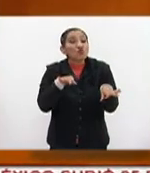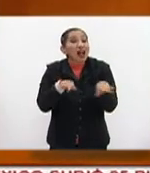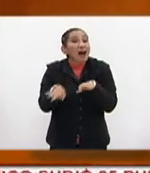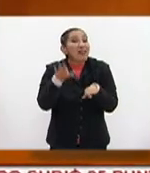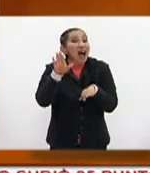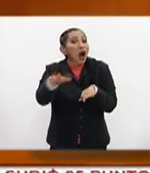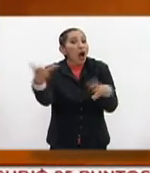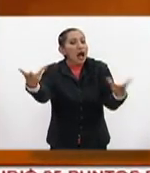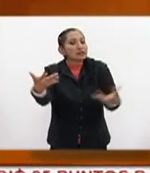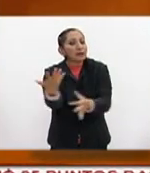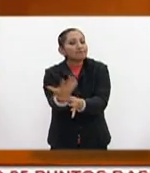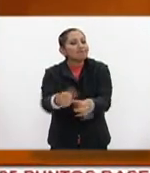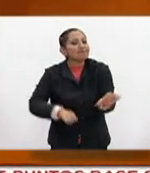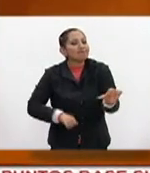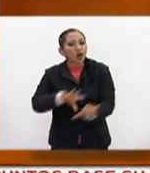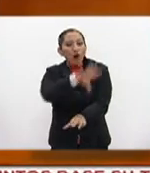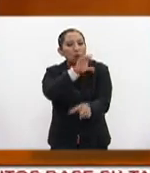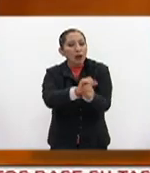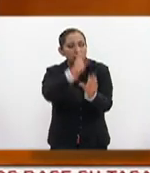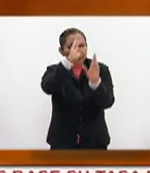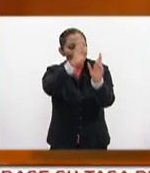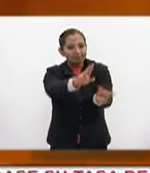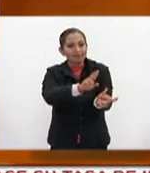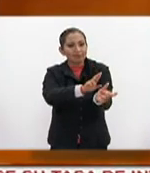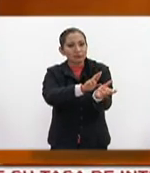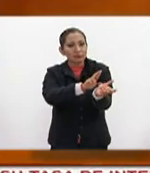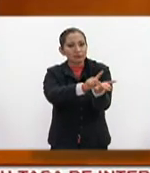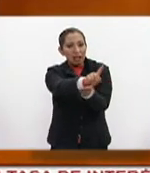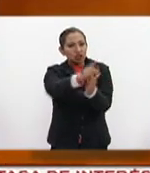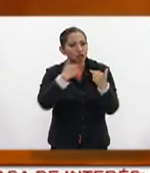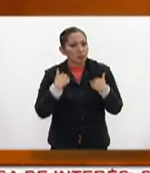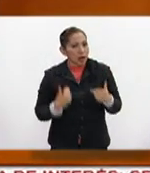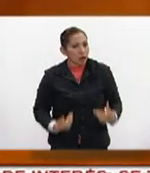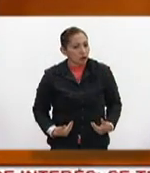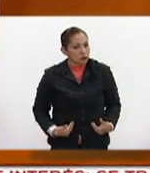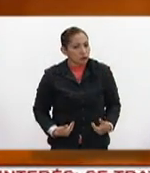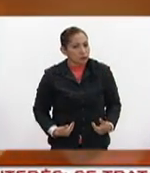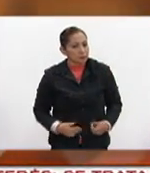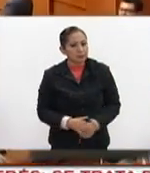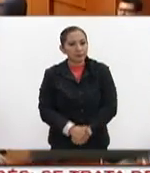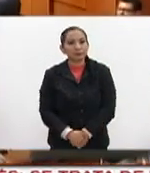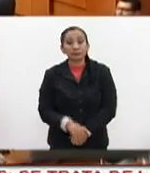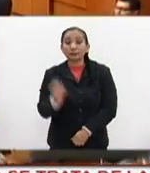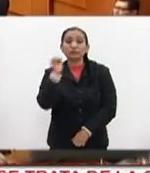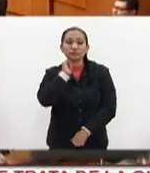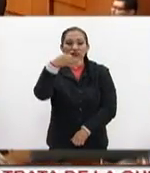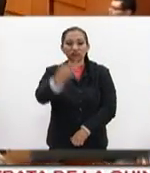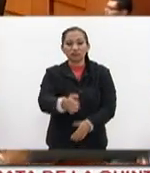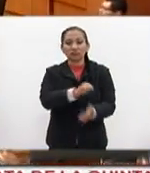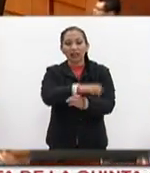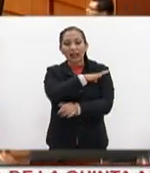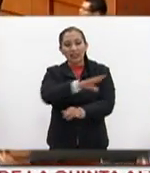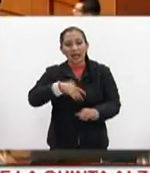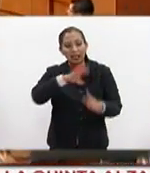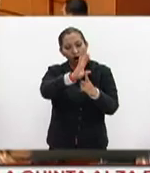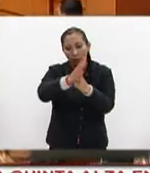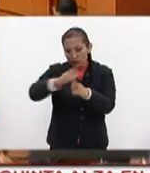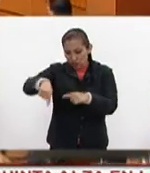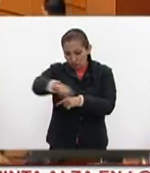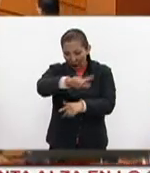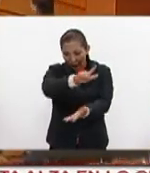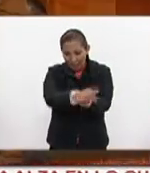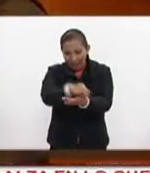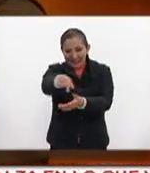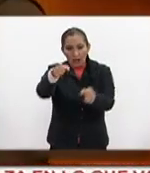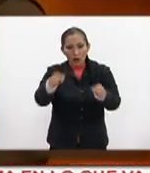estas se dé con total apego al respeto de los derechos humanos El Senado aprueba en lo general y en lo particular la